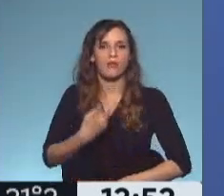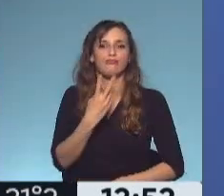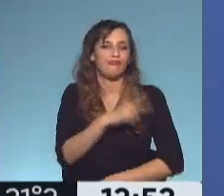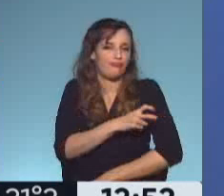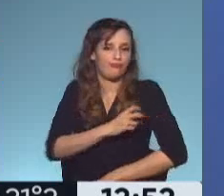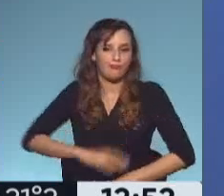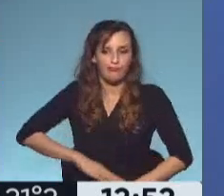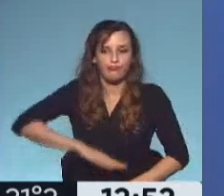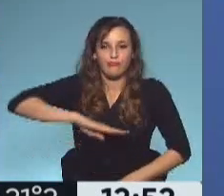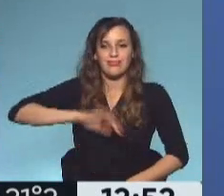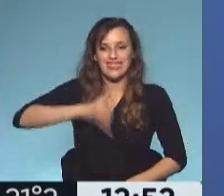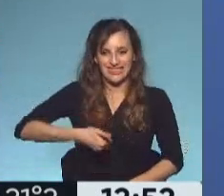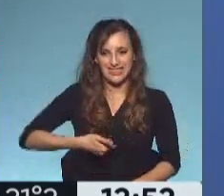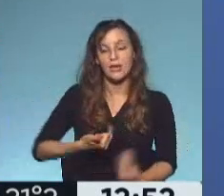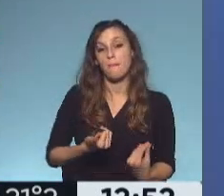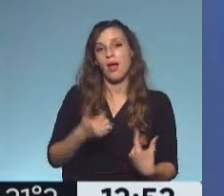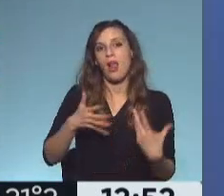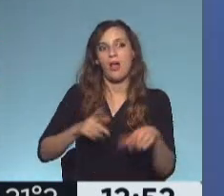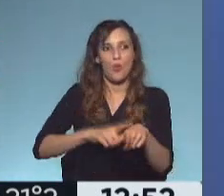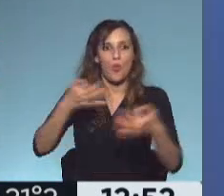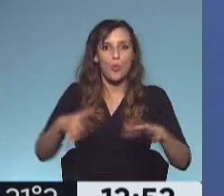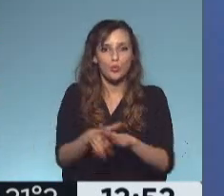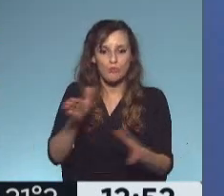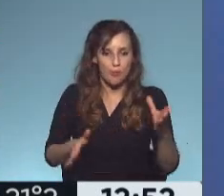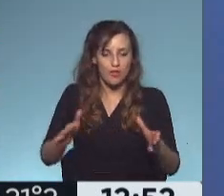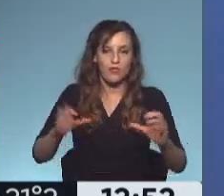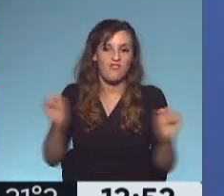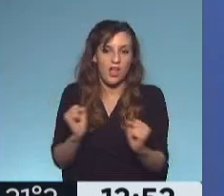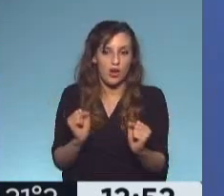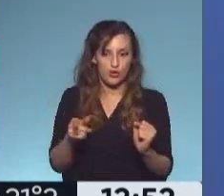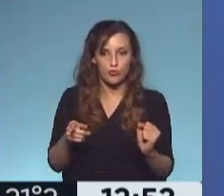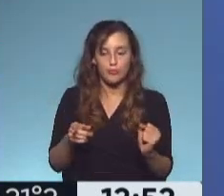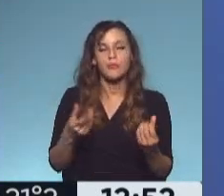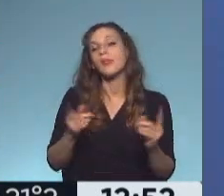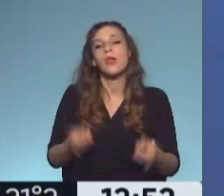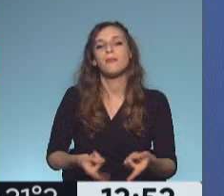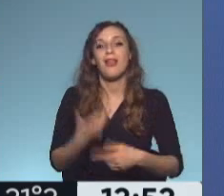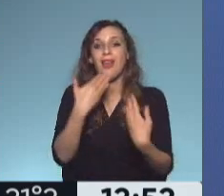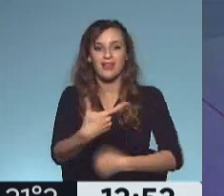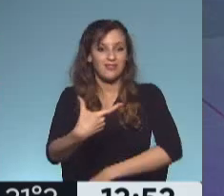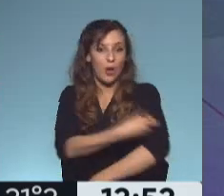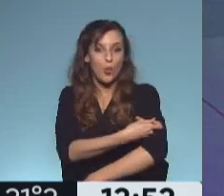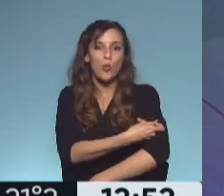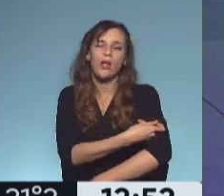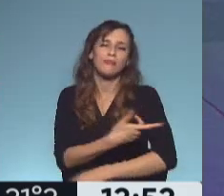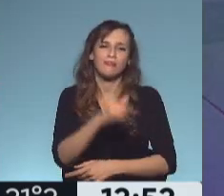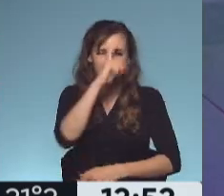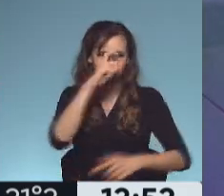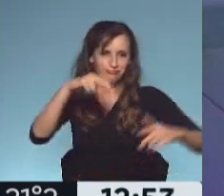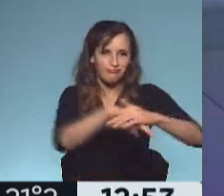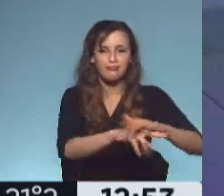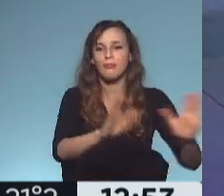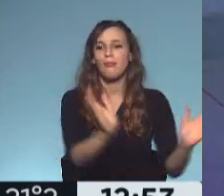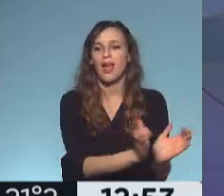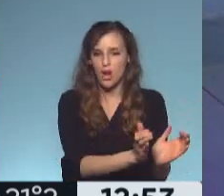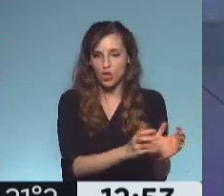menos para enfrentar el invierno y además disminuyen drásticamente las hospitalizaciones y la mortalidad y en muchos casos también, por